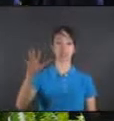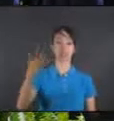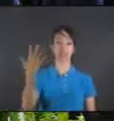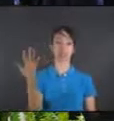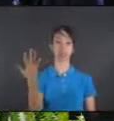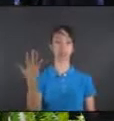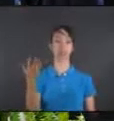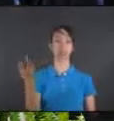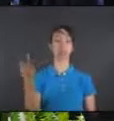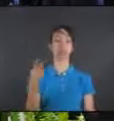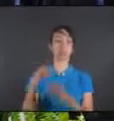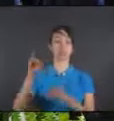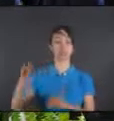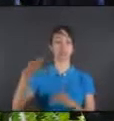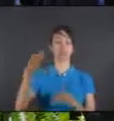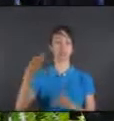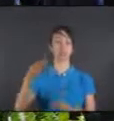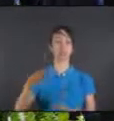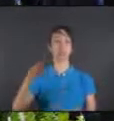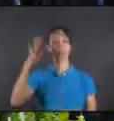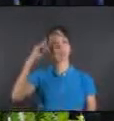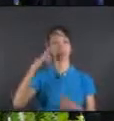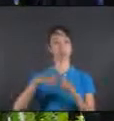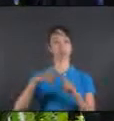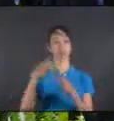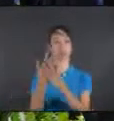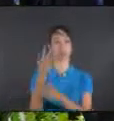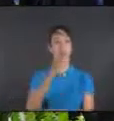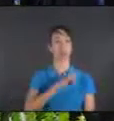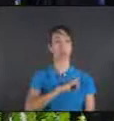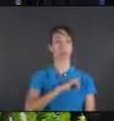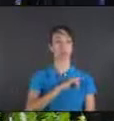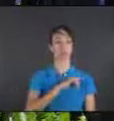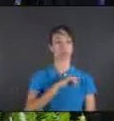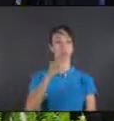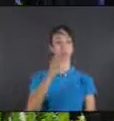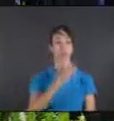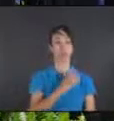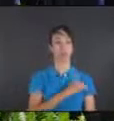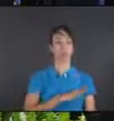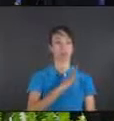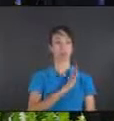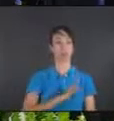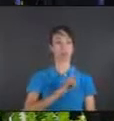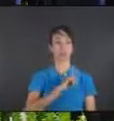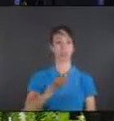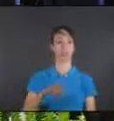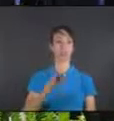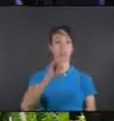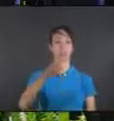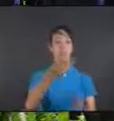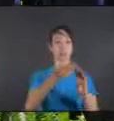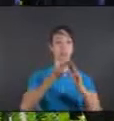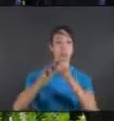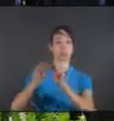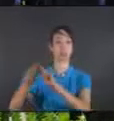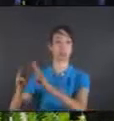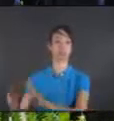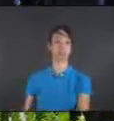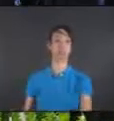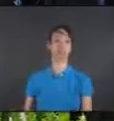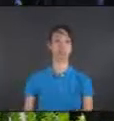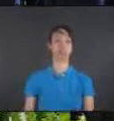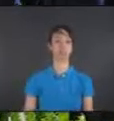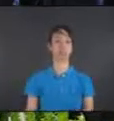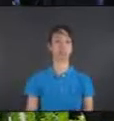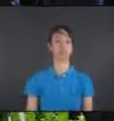porque el primer día del mes primero comenzó a subir de Babilonia, y el primer día del mes quinto, qué tremendo, llegó a Jerusalén, pues